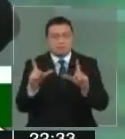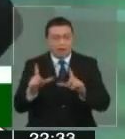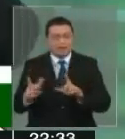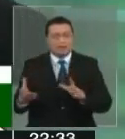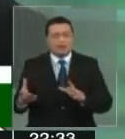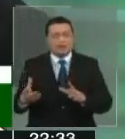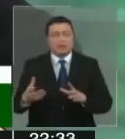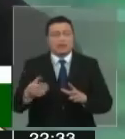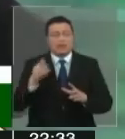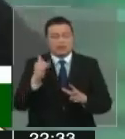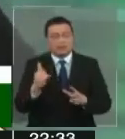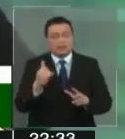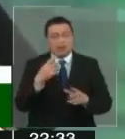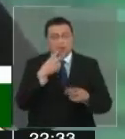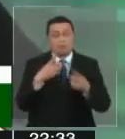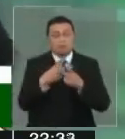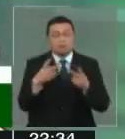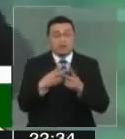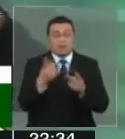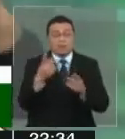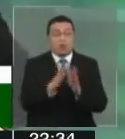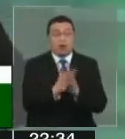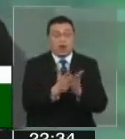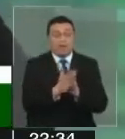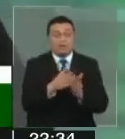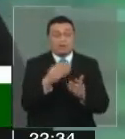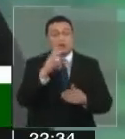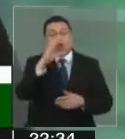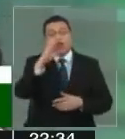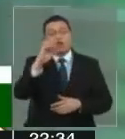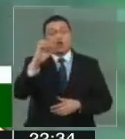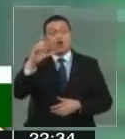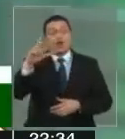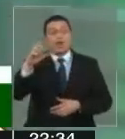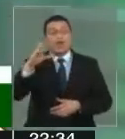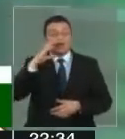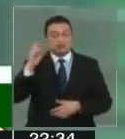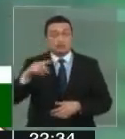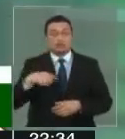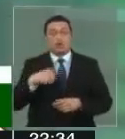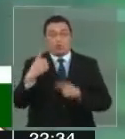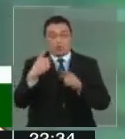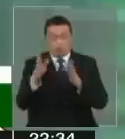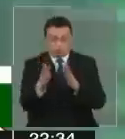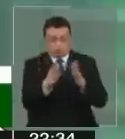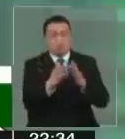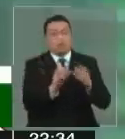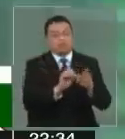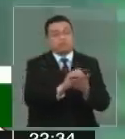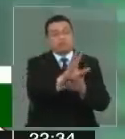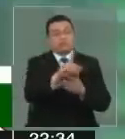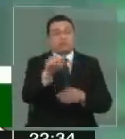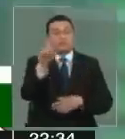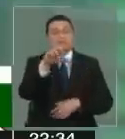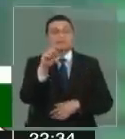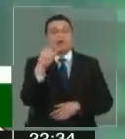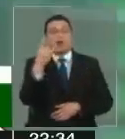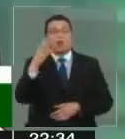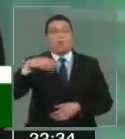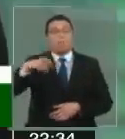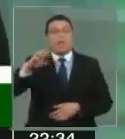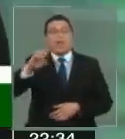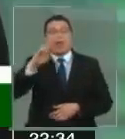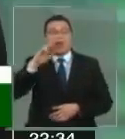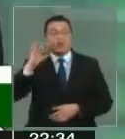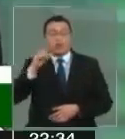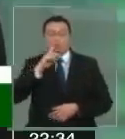Y publicamos un libro, o sea, fue una colección. Yo publiqué una parte de esa colección que se llamaba Saumerio. Y cuando